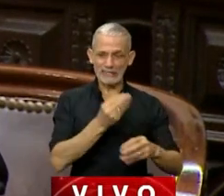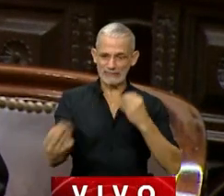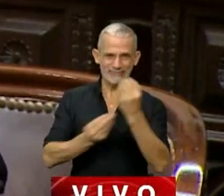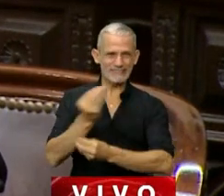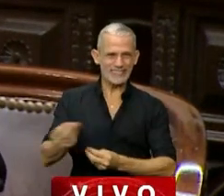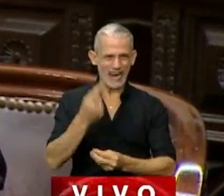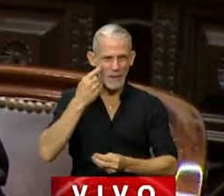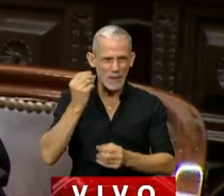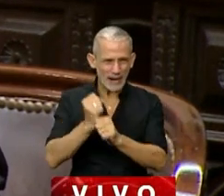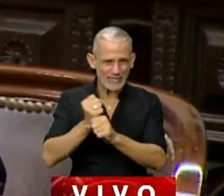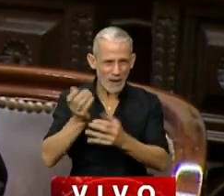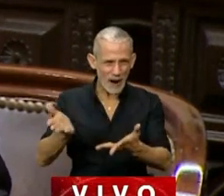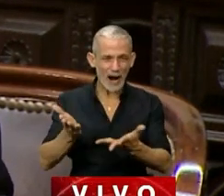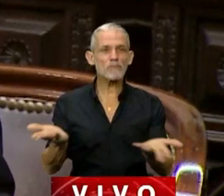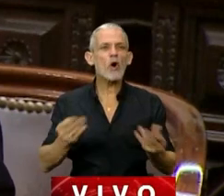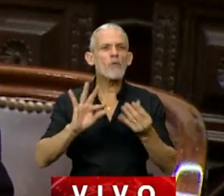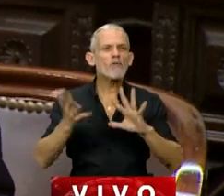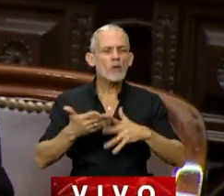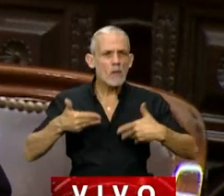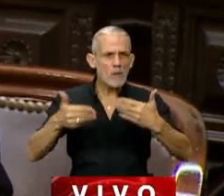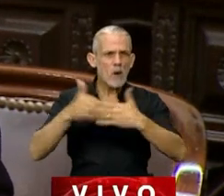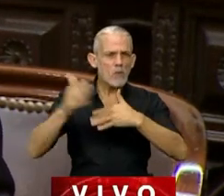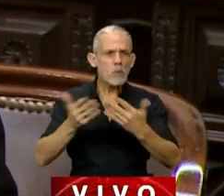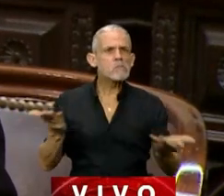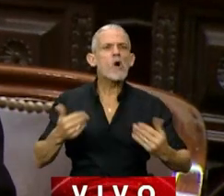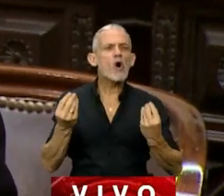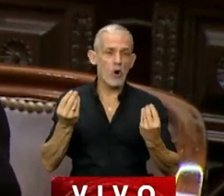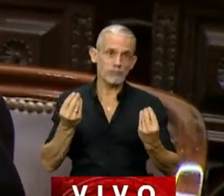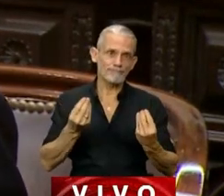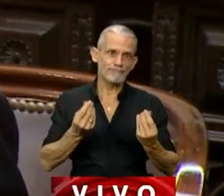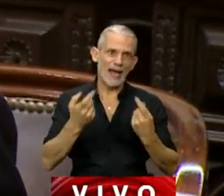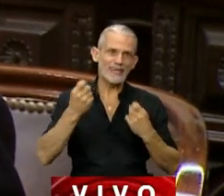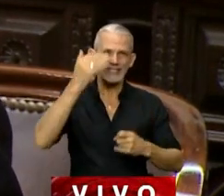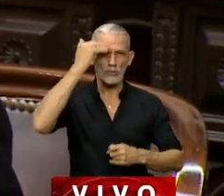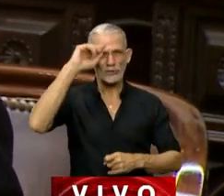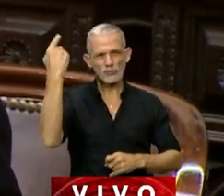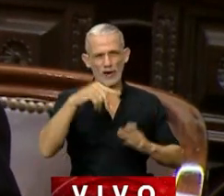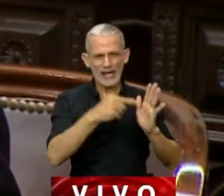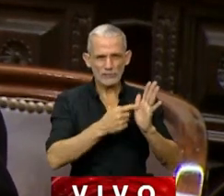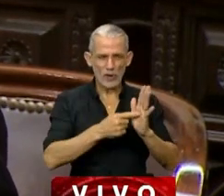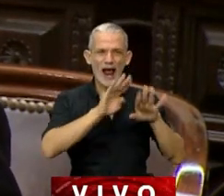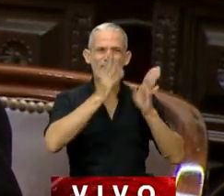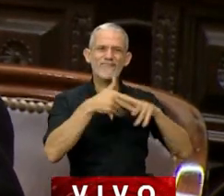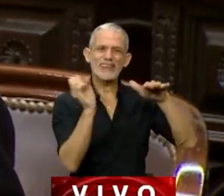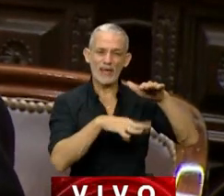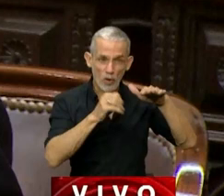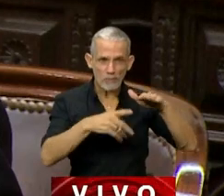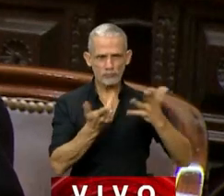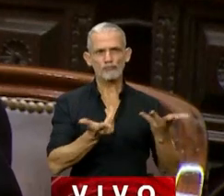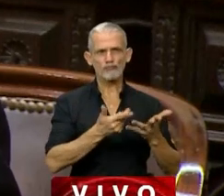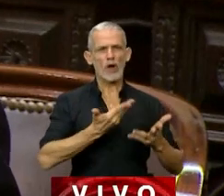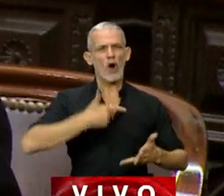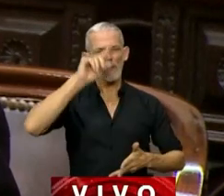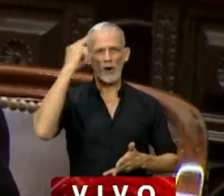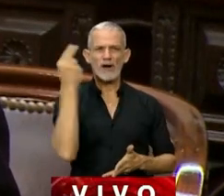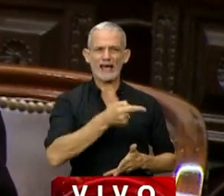la única manera en la cual puede desarrollar la obra pública es a través de la constitución de un fideicomiso y de aportes que tiene que realizar el